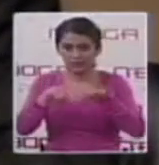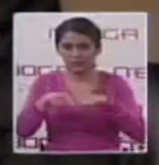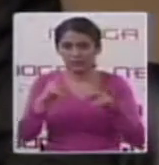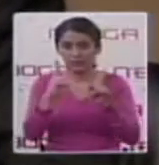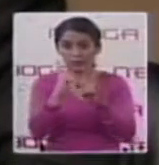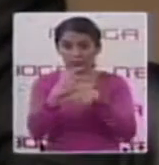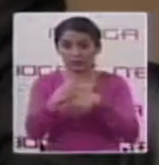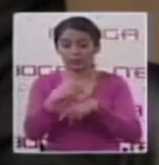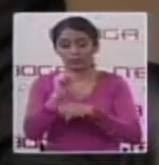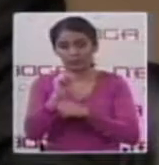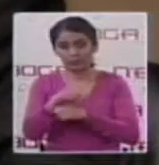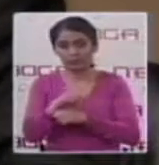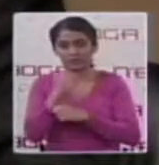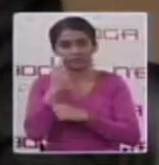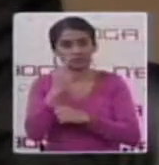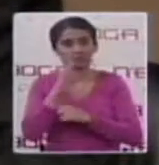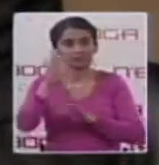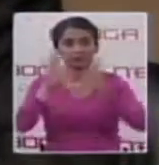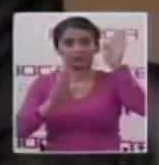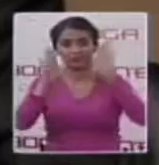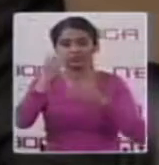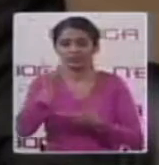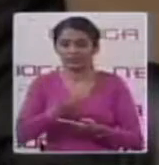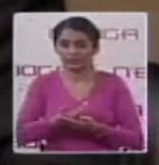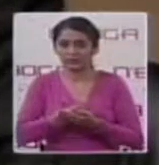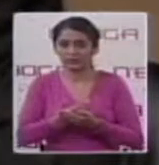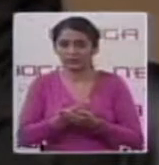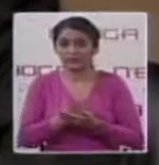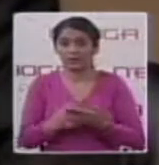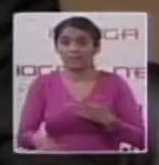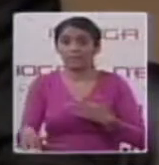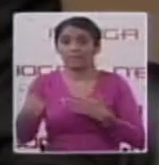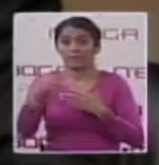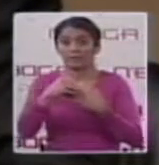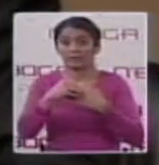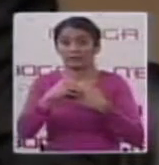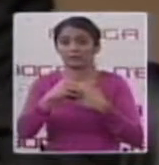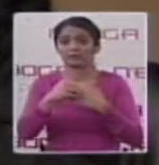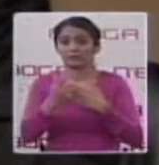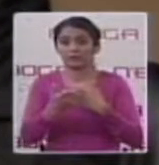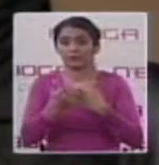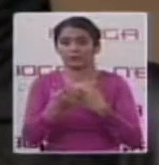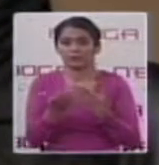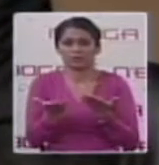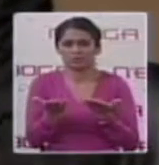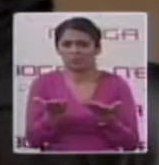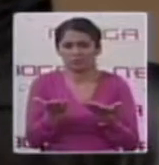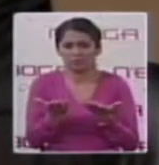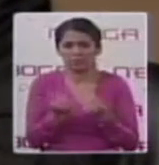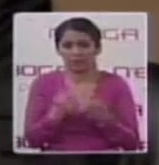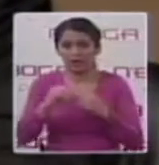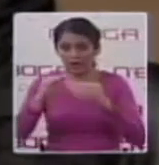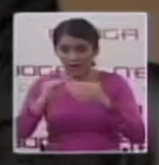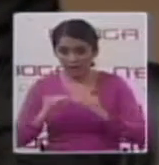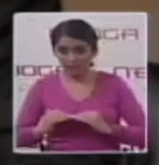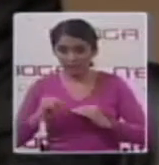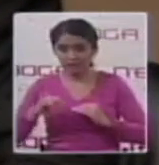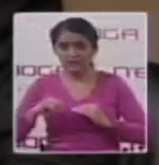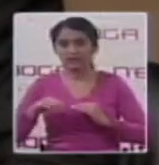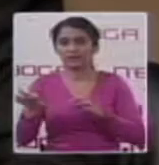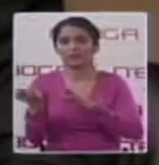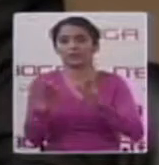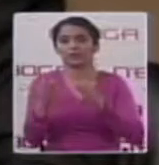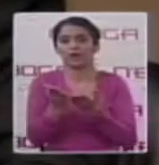a ir teniendo distintas categorías. Adicionalmente, en la parte inferior tenemos los distritos aduaneros donde se encuentra esa